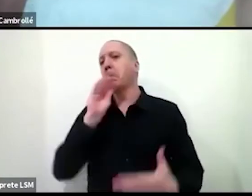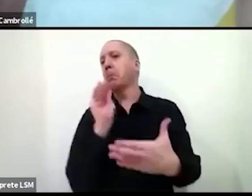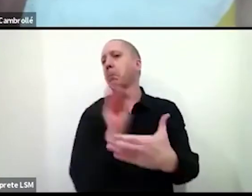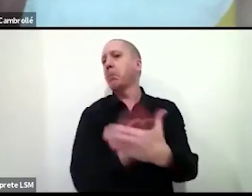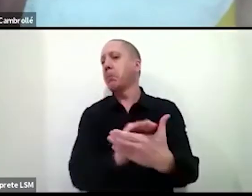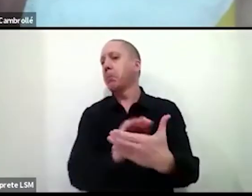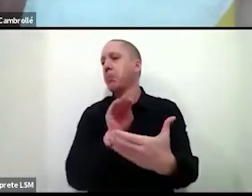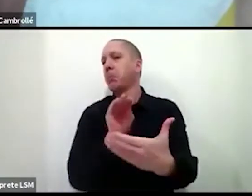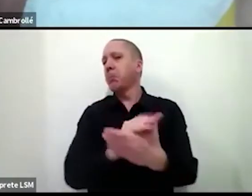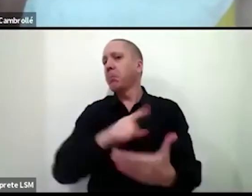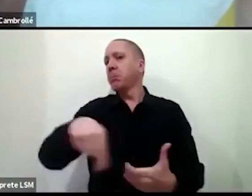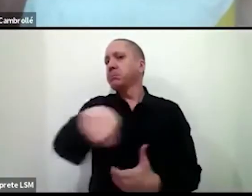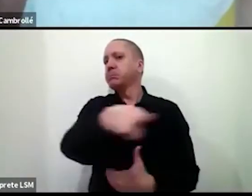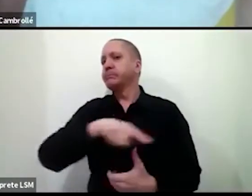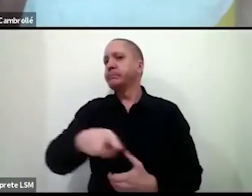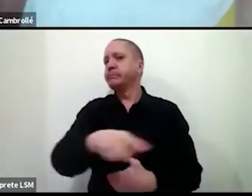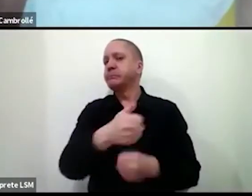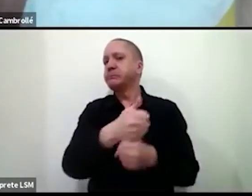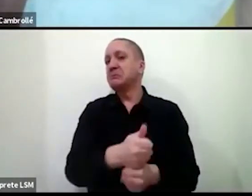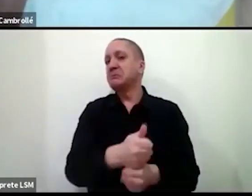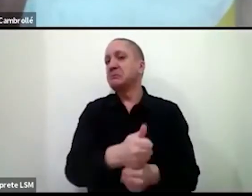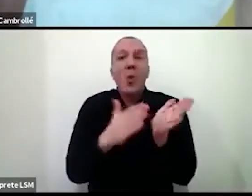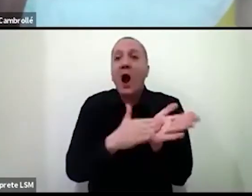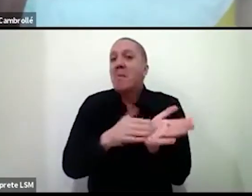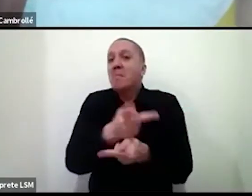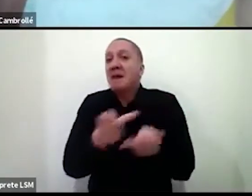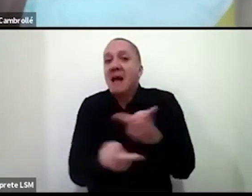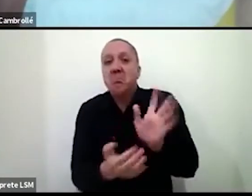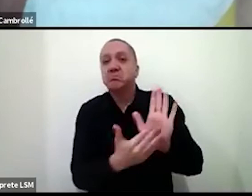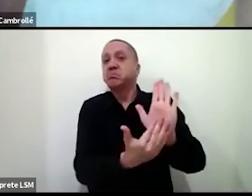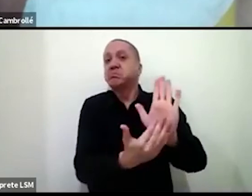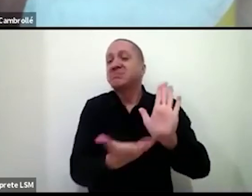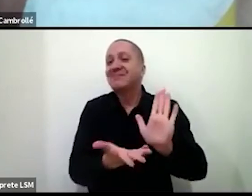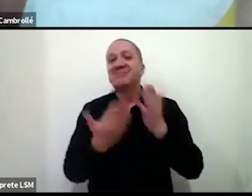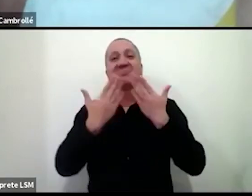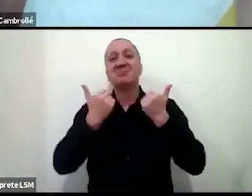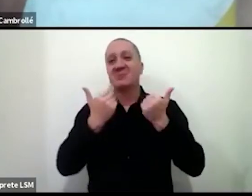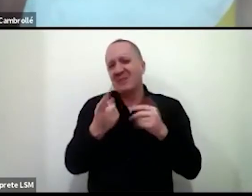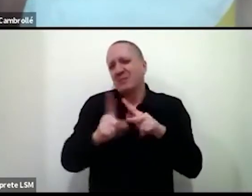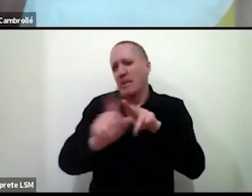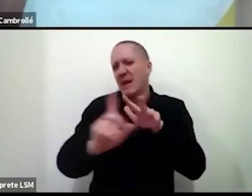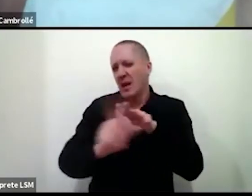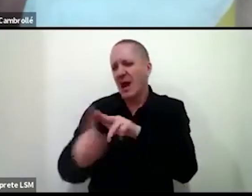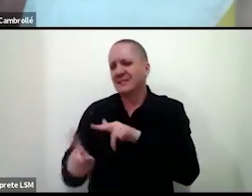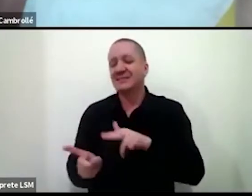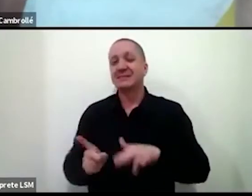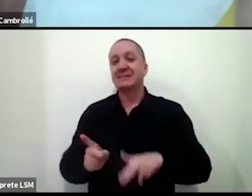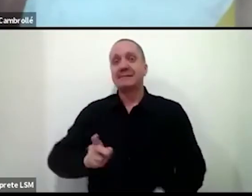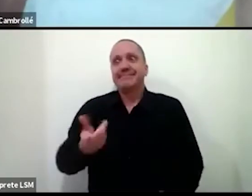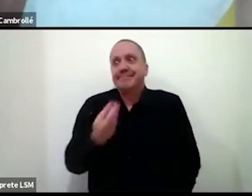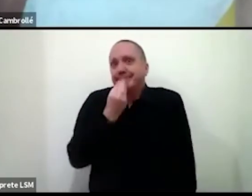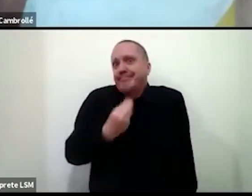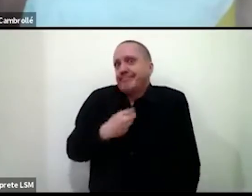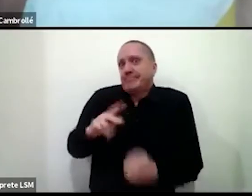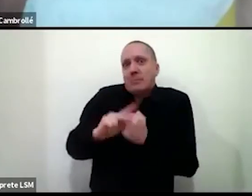que por no tener documentos, por ser inmigrantes, por vernos forzadas y forzados a emigrar de nuestros países de orígenes,